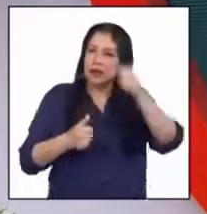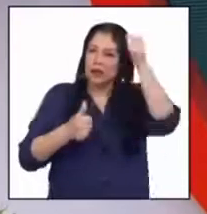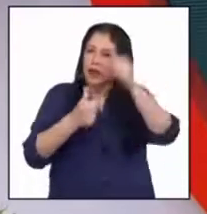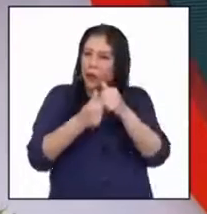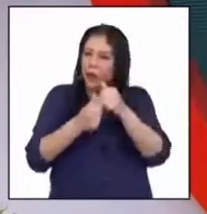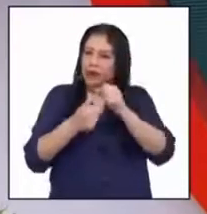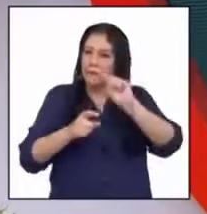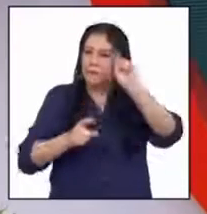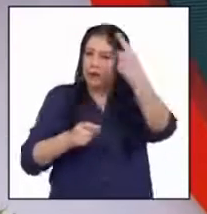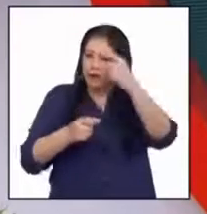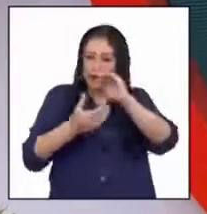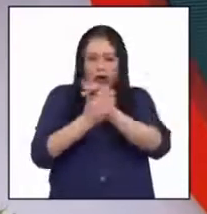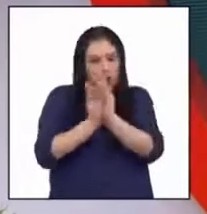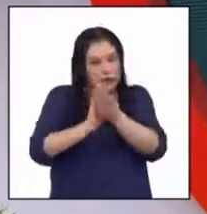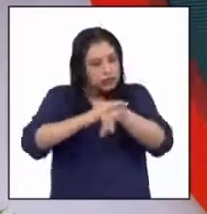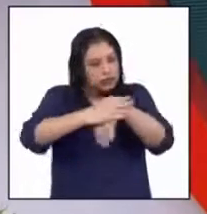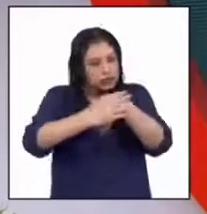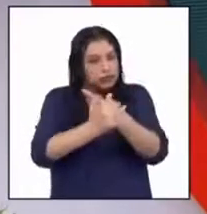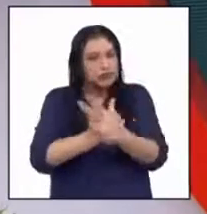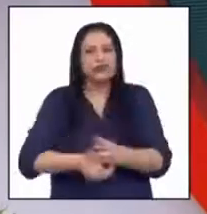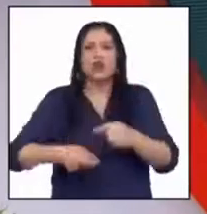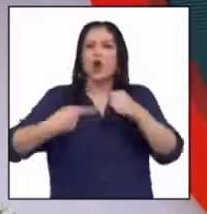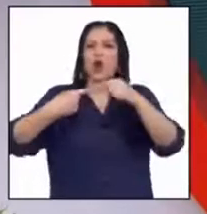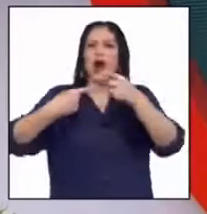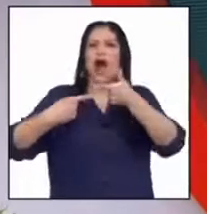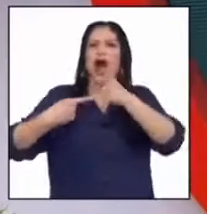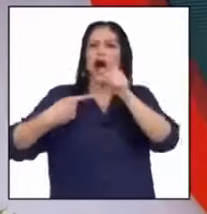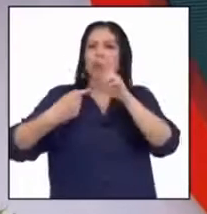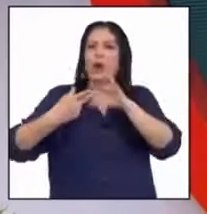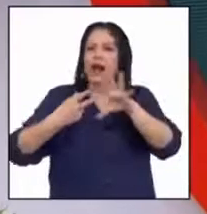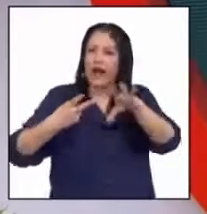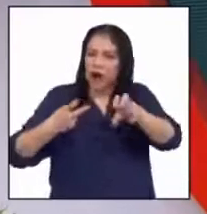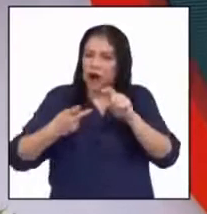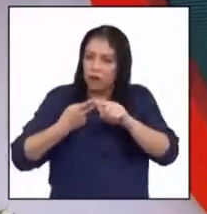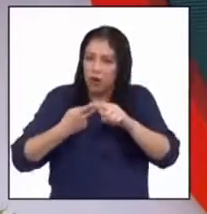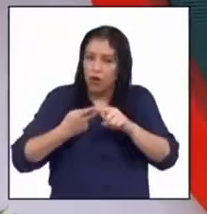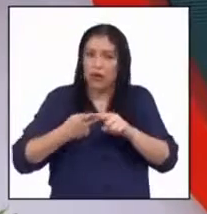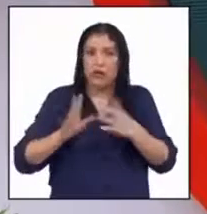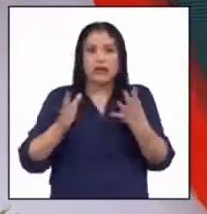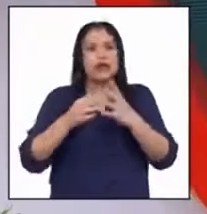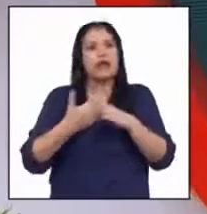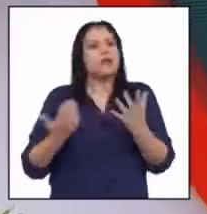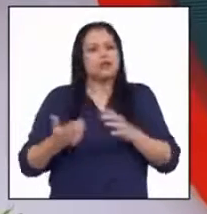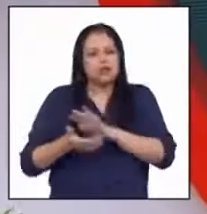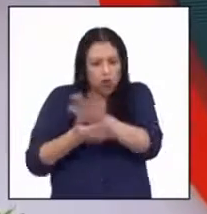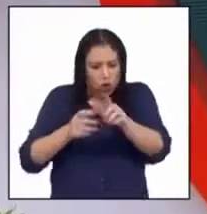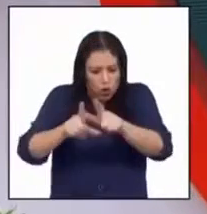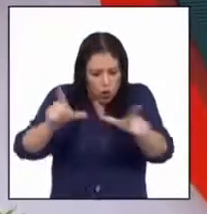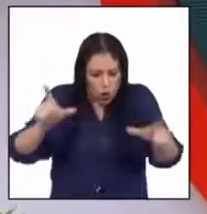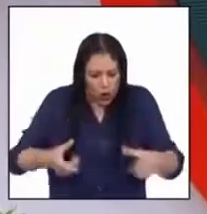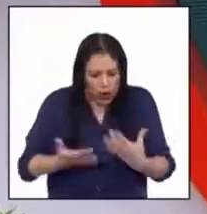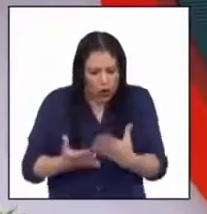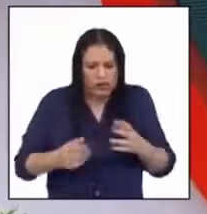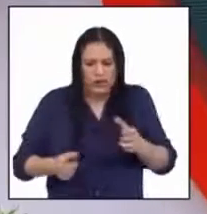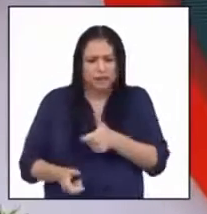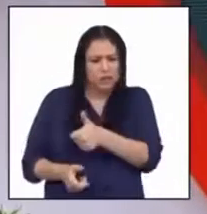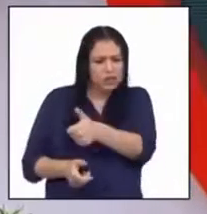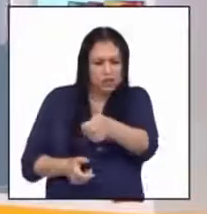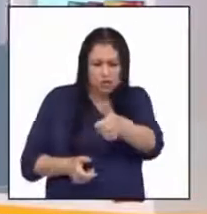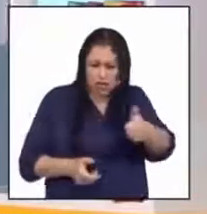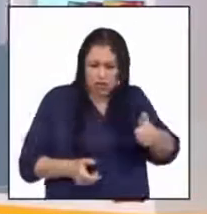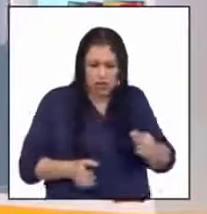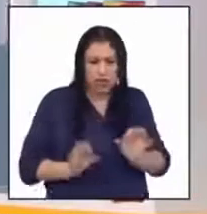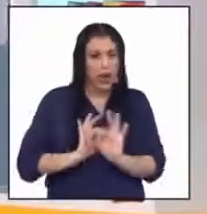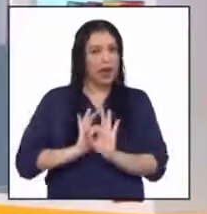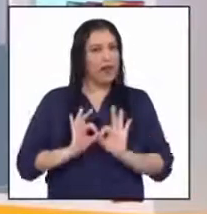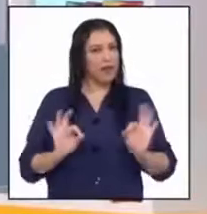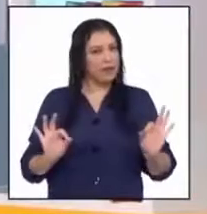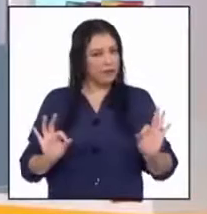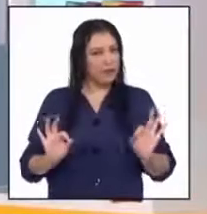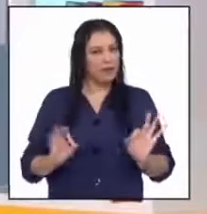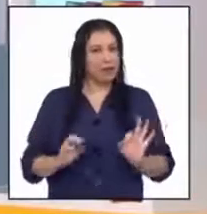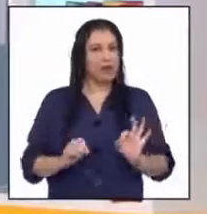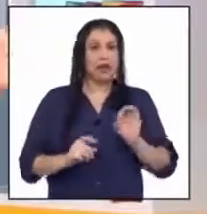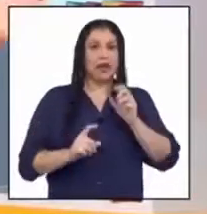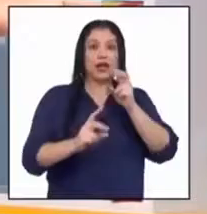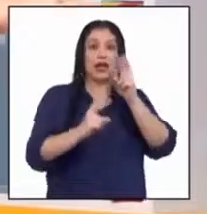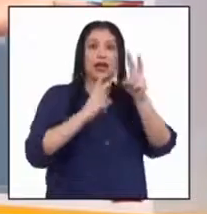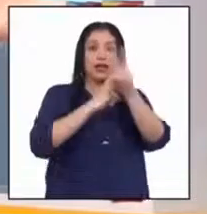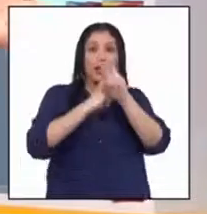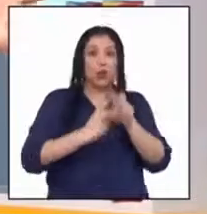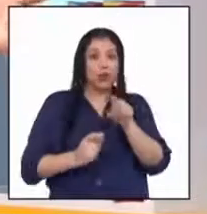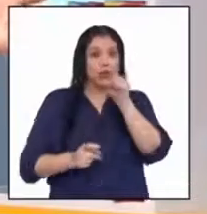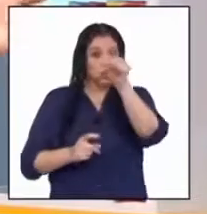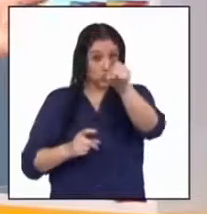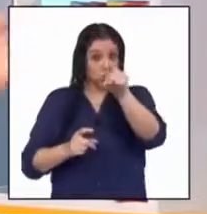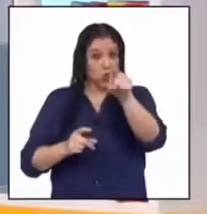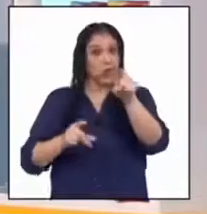Lavarse muy bien las manos con abundante agua y jabón y desinfectar todo aquello que vayamos a usar. ¿Te cuidas tú?